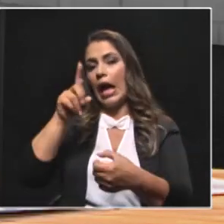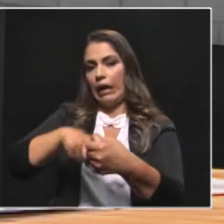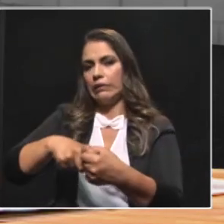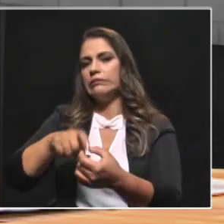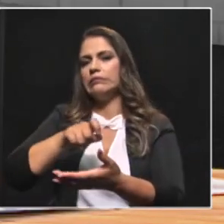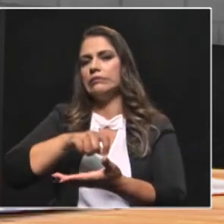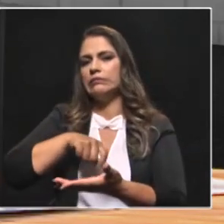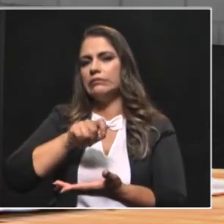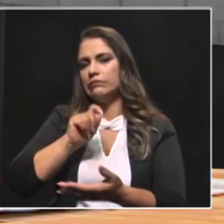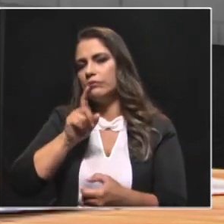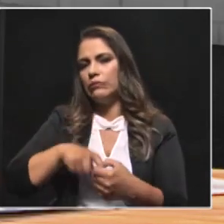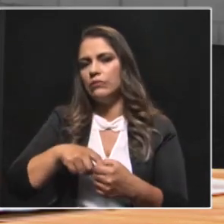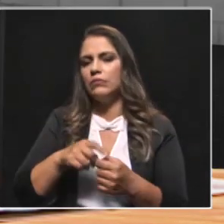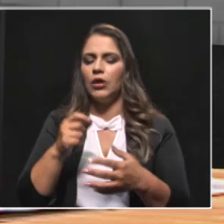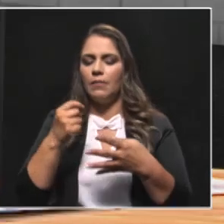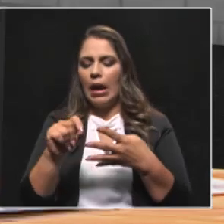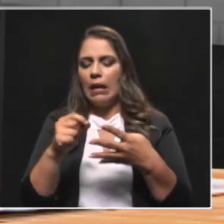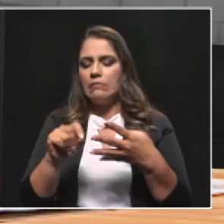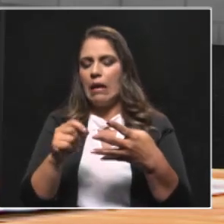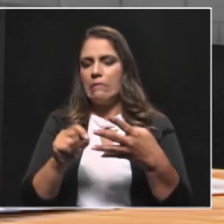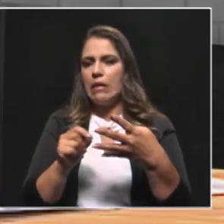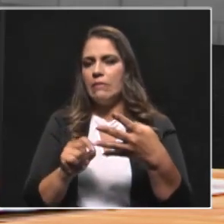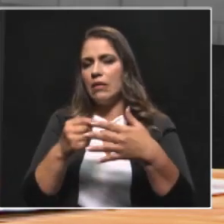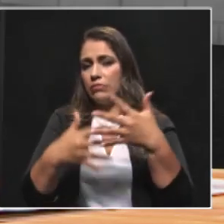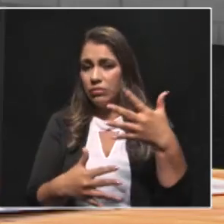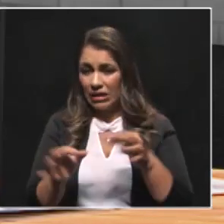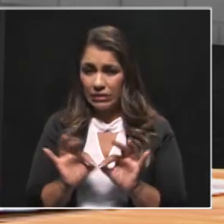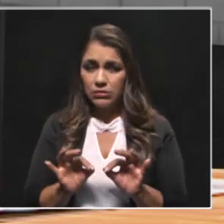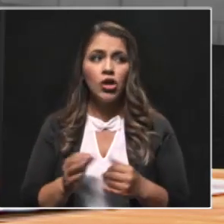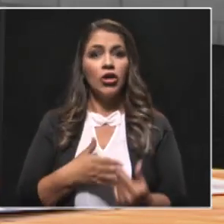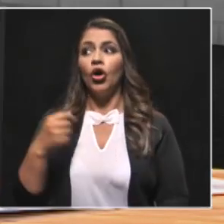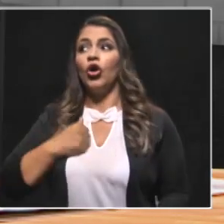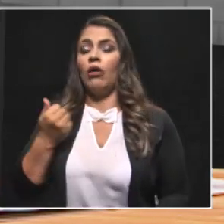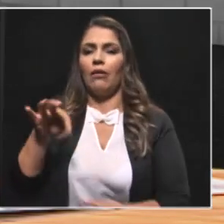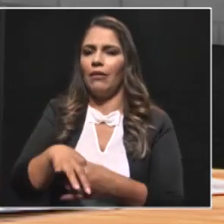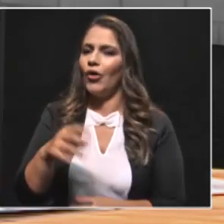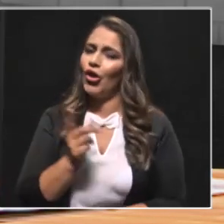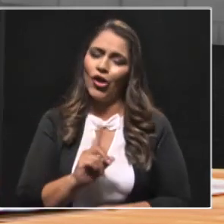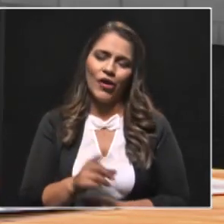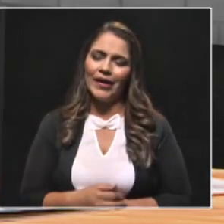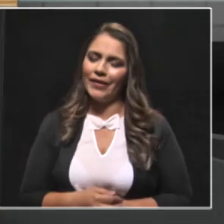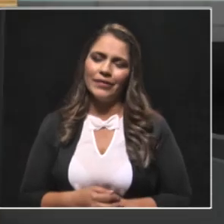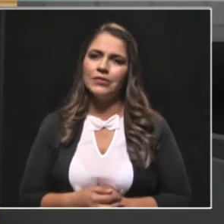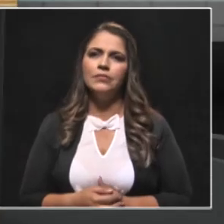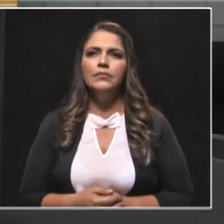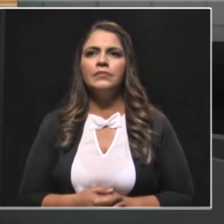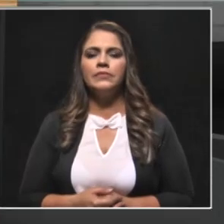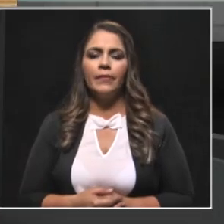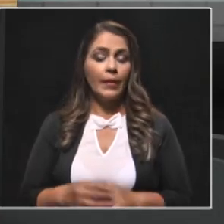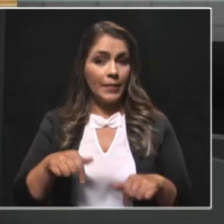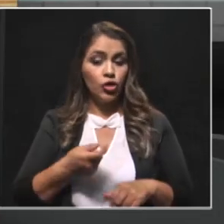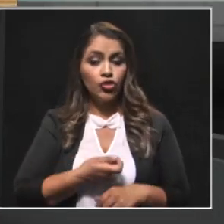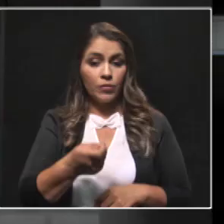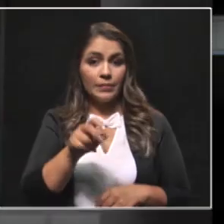votar, pero ya vimos todos los requisitos que eso requiere, no es tan sencillo tener la cédula de extranjería. Lo que sí es sencillo es de aquí